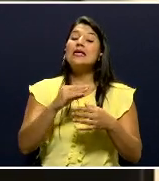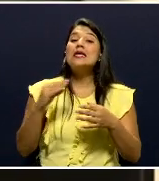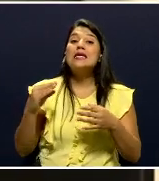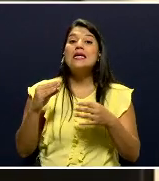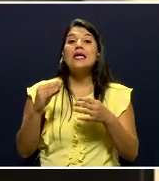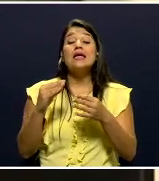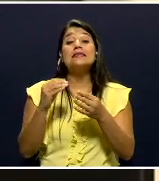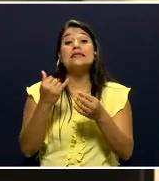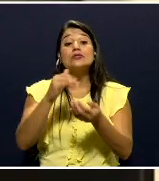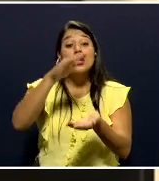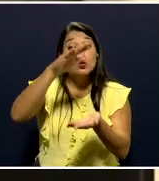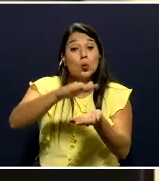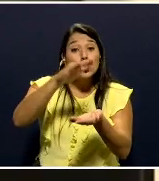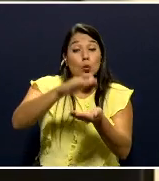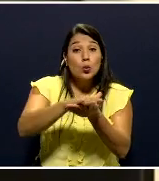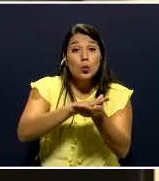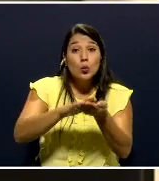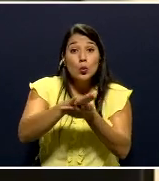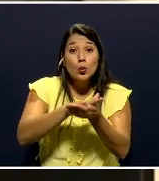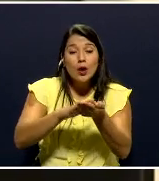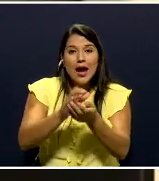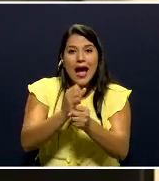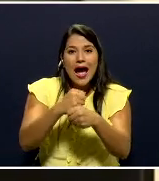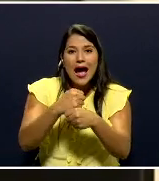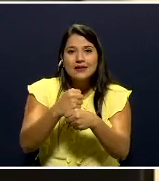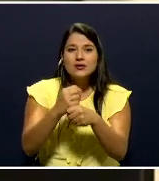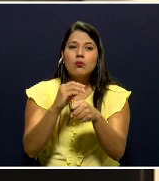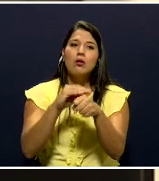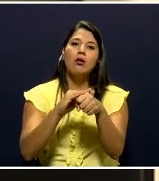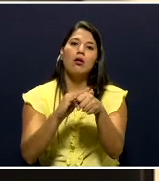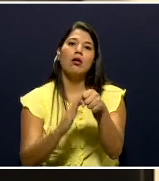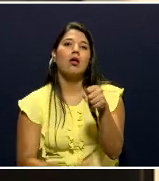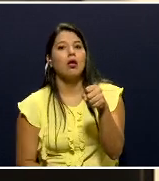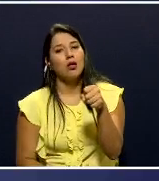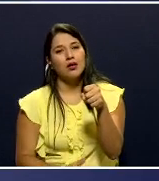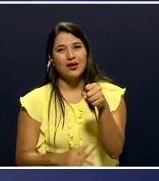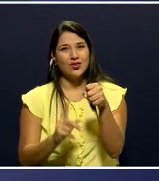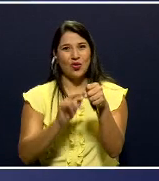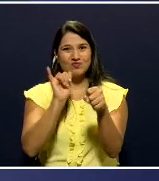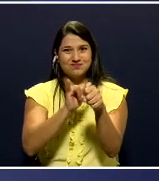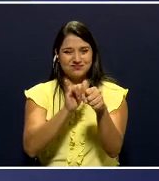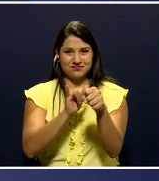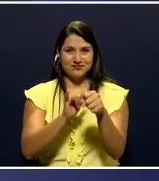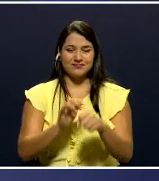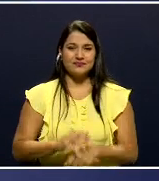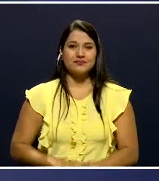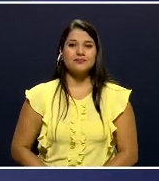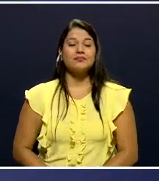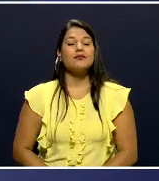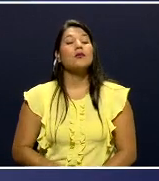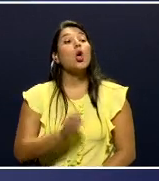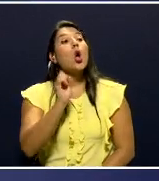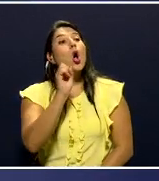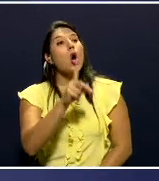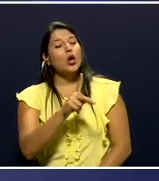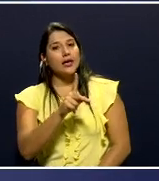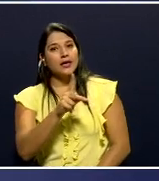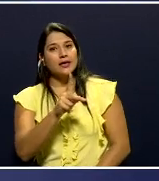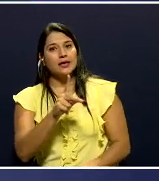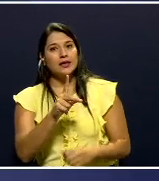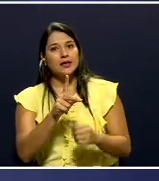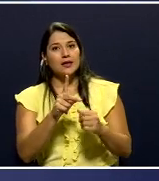disuelven las membranas y eso hace entonces que las partículas virales no se vuelvan infecciosas. Muy bien, vamos a disolver